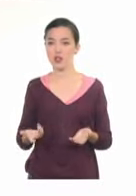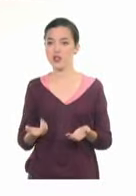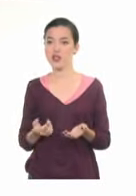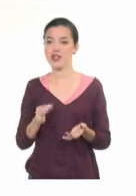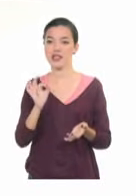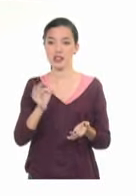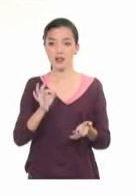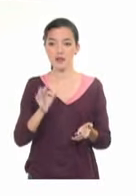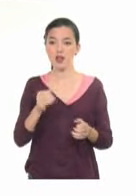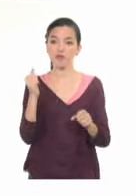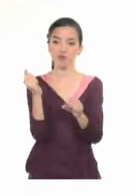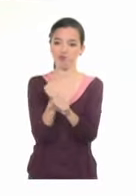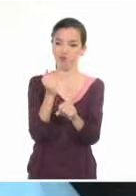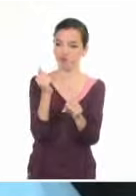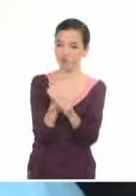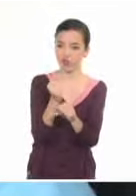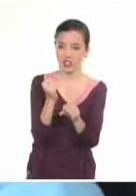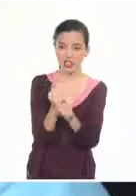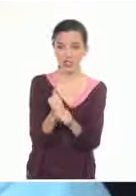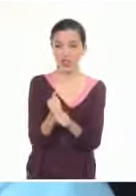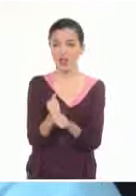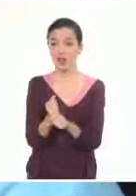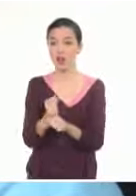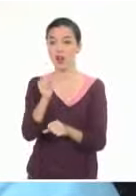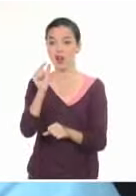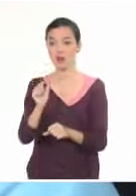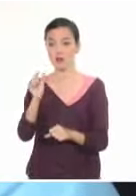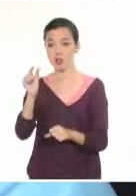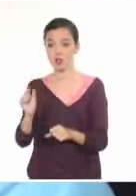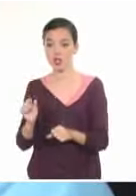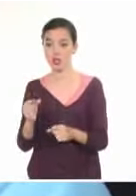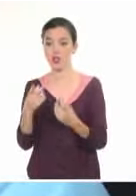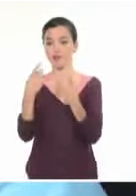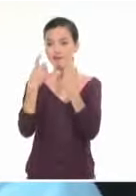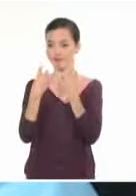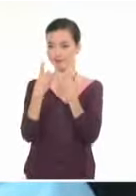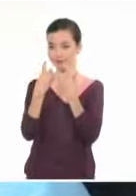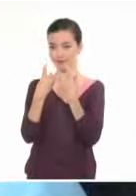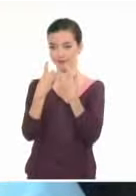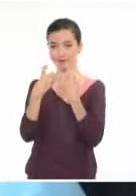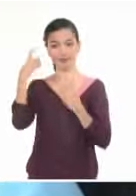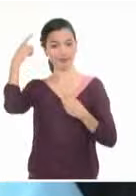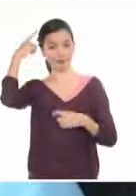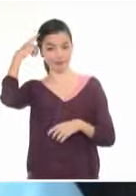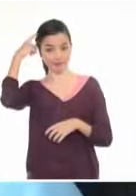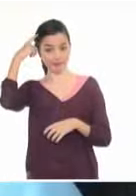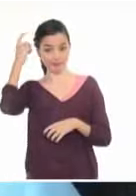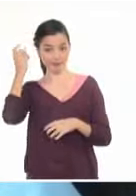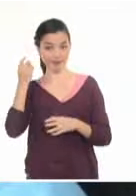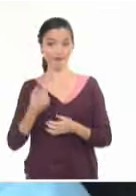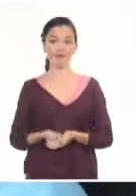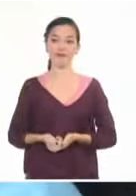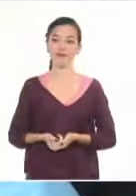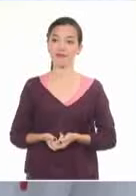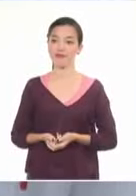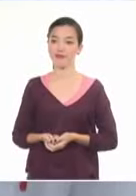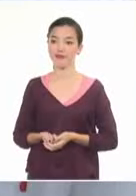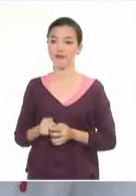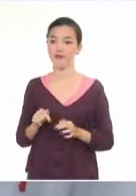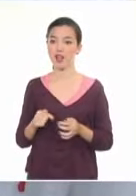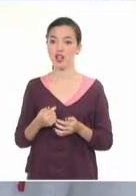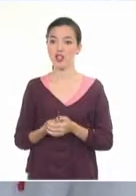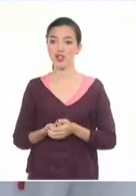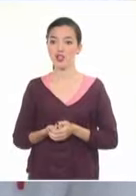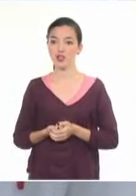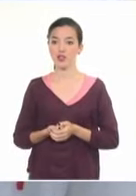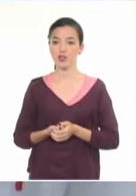quienes quieran una peluca y realmente la necesiten. Una iniciativa que ha encontrado apoyo por parte del Ministerio de Salud Pública. La